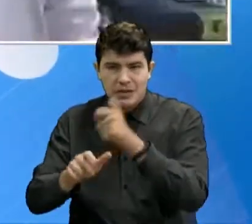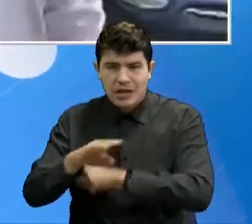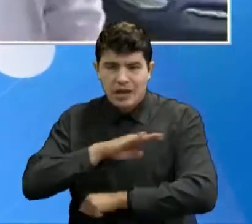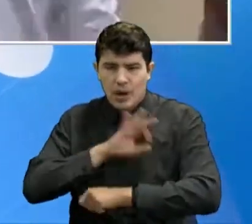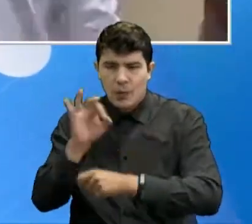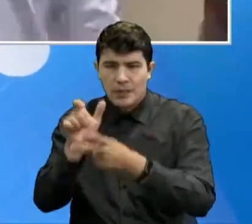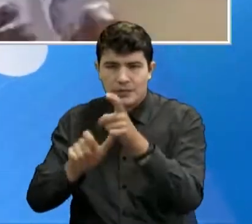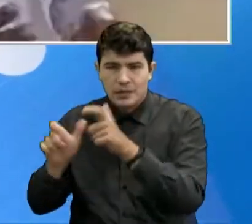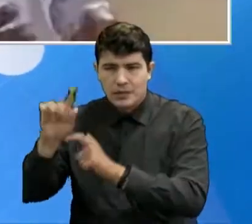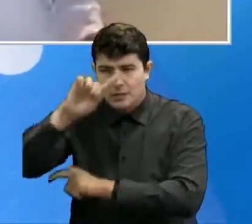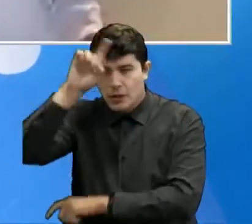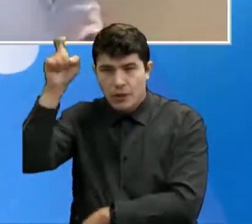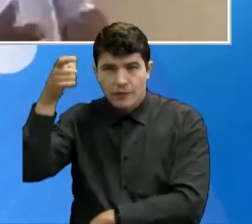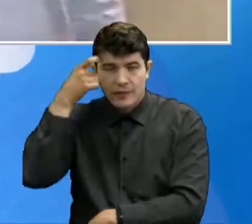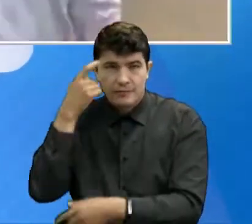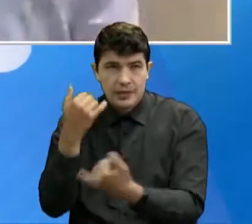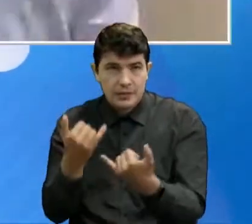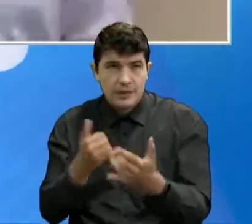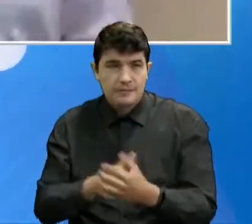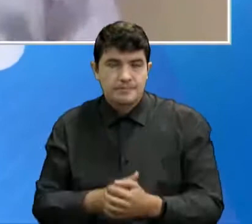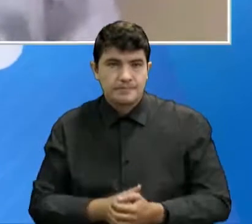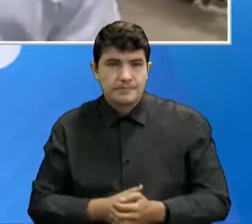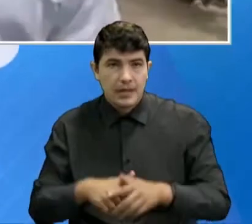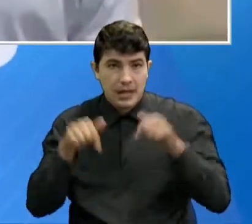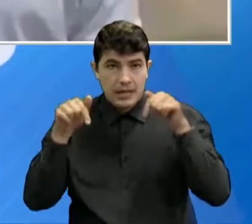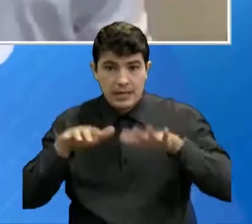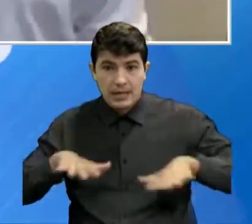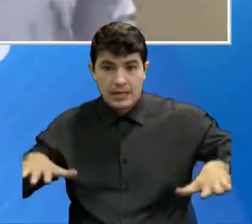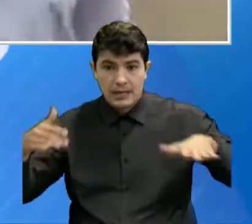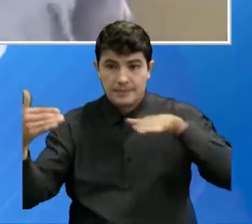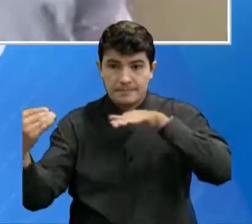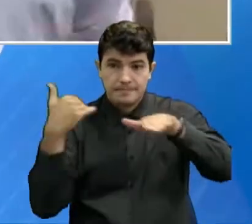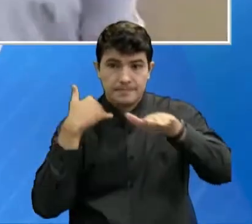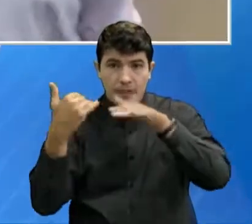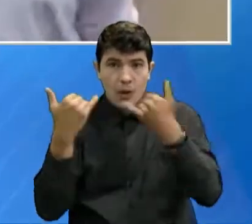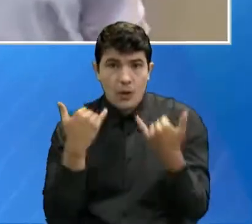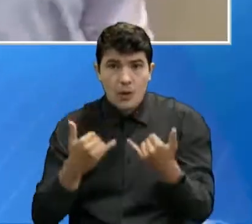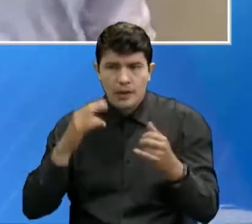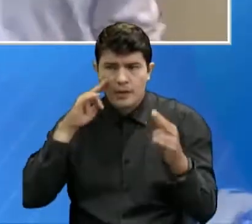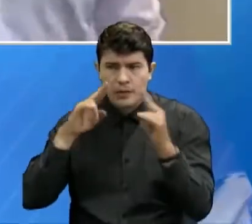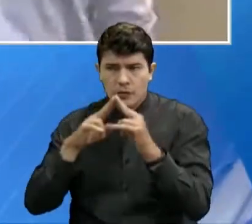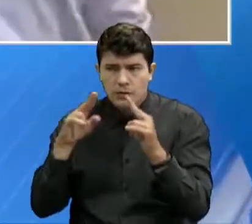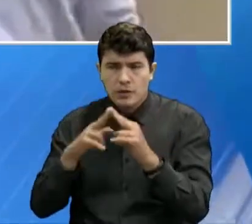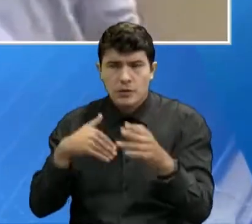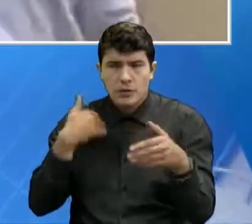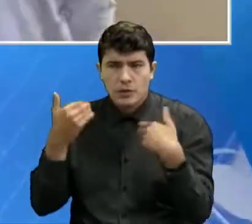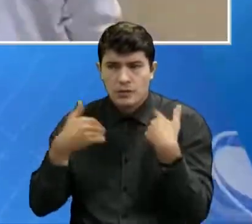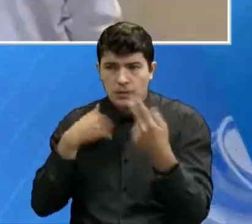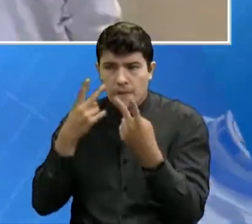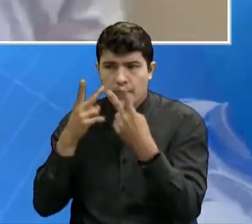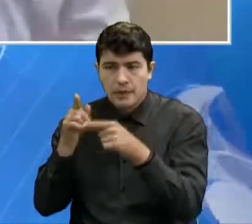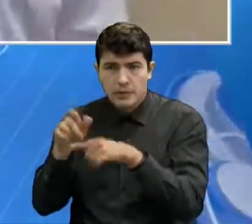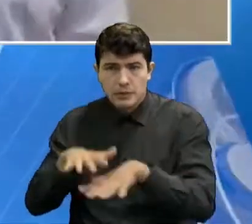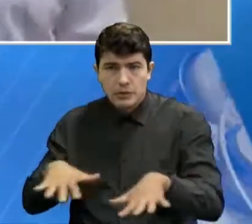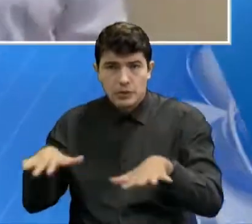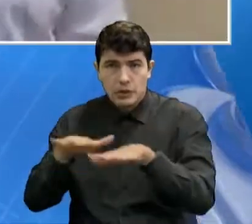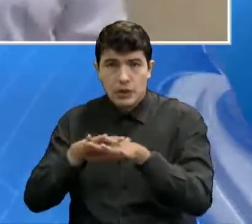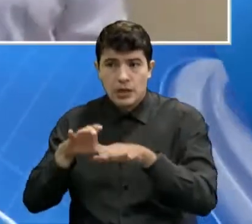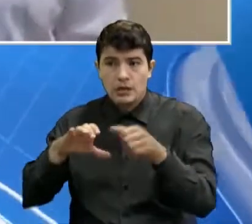2 kilómetros de ancho, estamos en la comuna número 6, y pues muy contento de ver hoy ya realizaciones que por todo Barranca Bermeja estamos